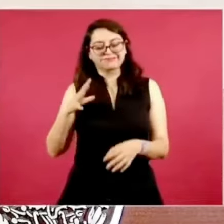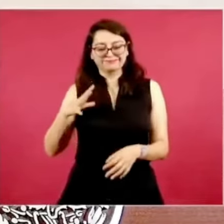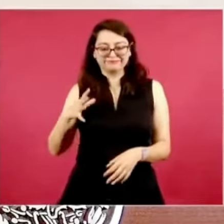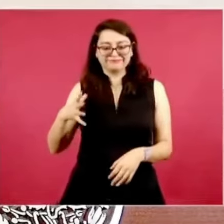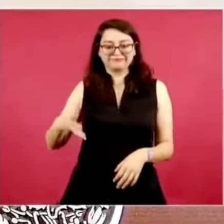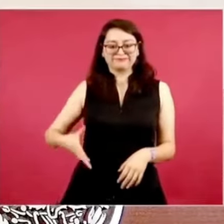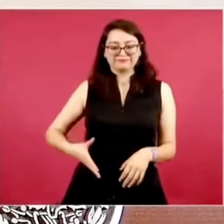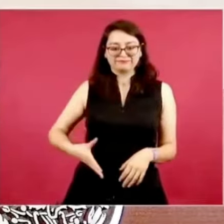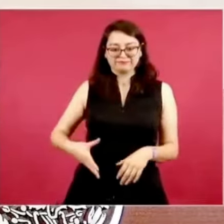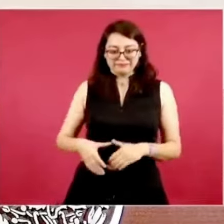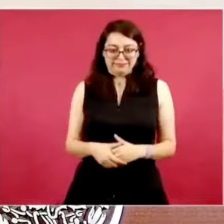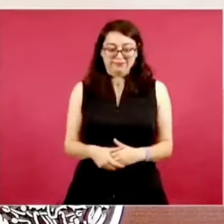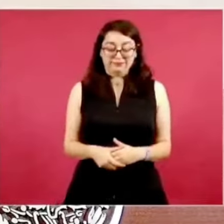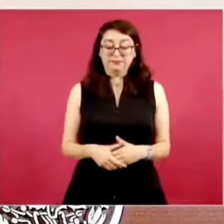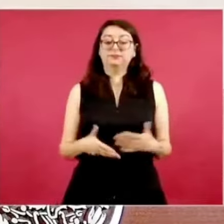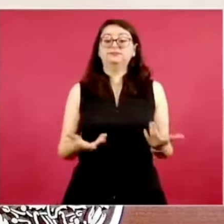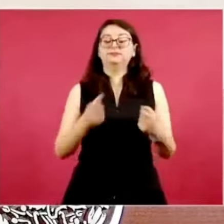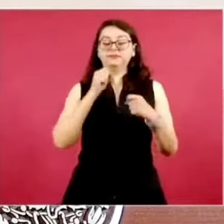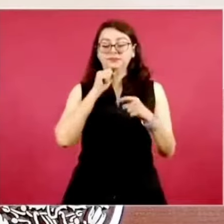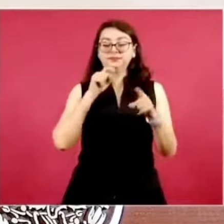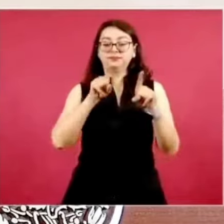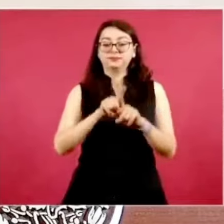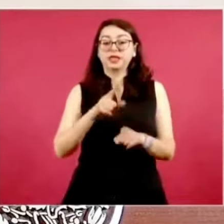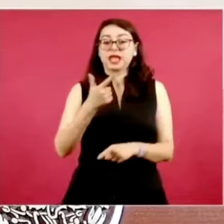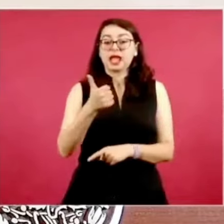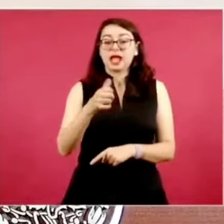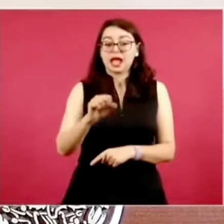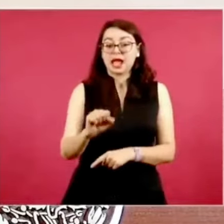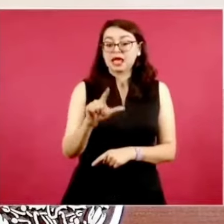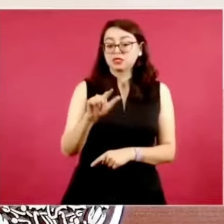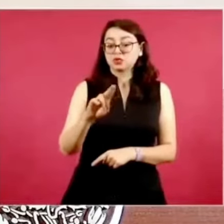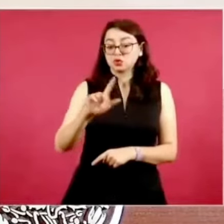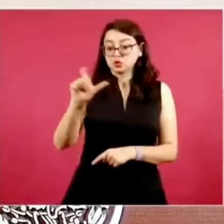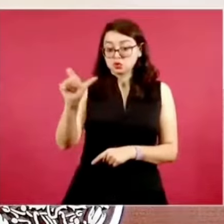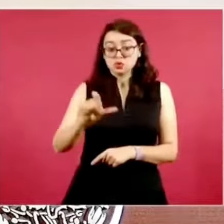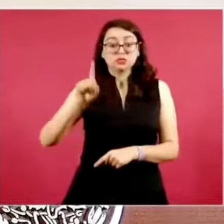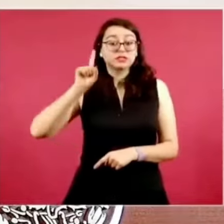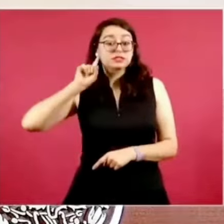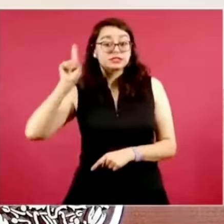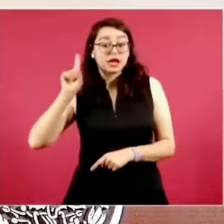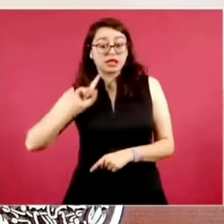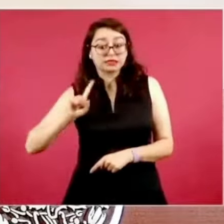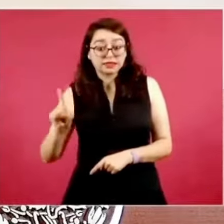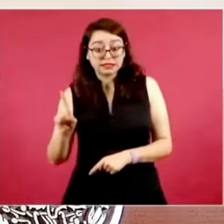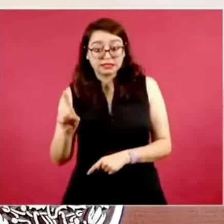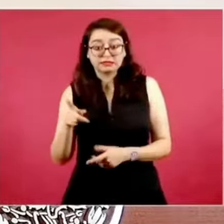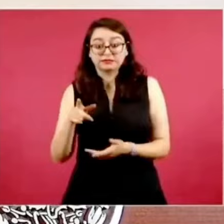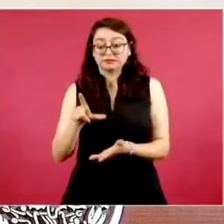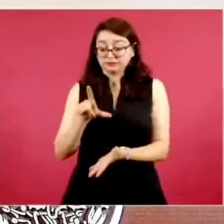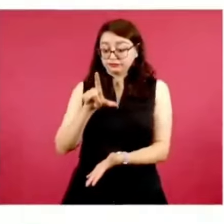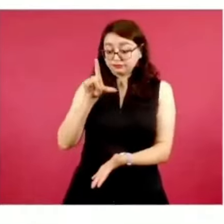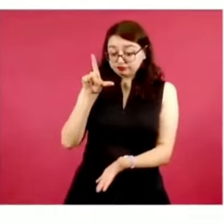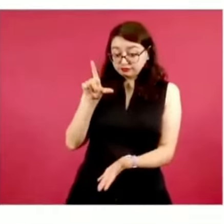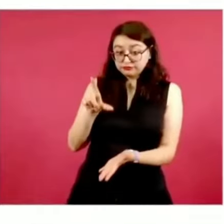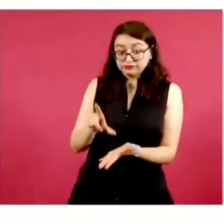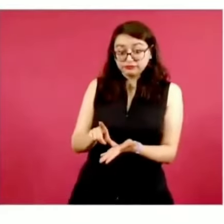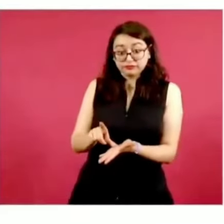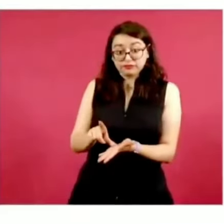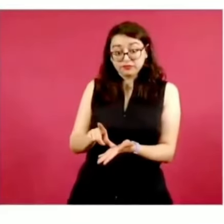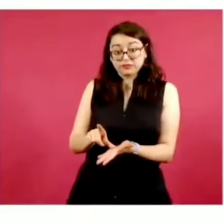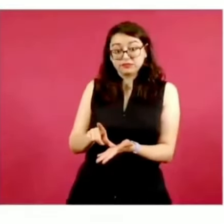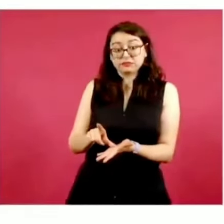nos encontramos varias empresas como gas Lu que allá en monte Escobedo Zacatecas otra vez ofreció cada litro para el gas